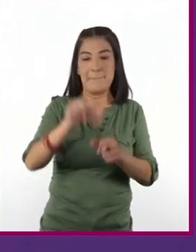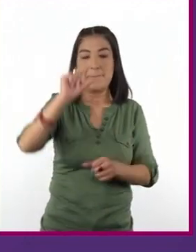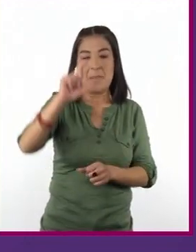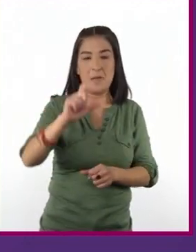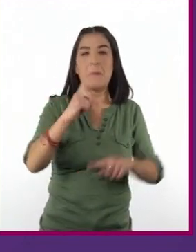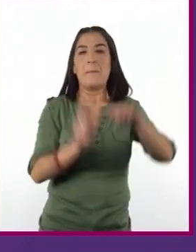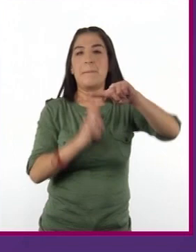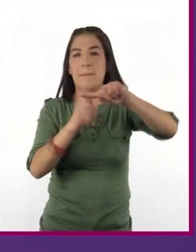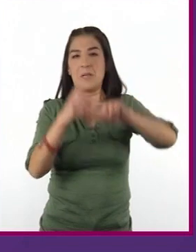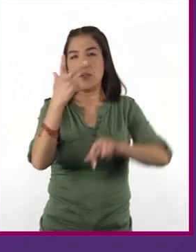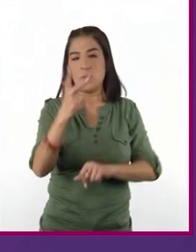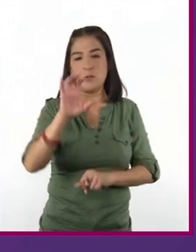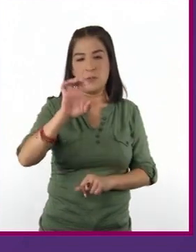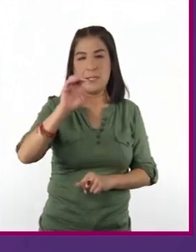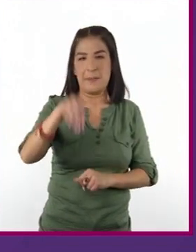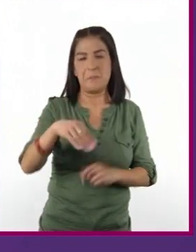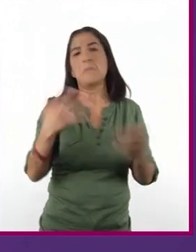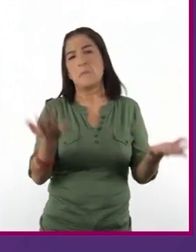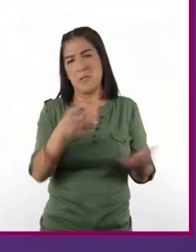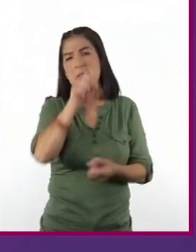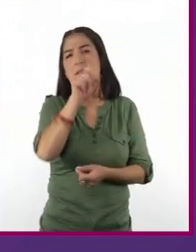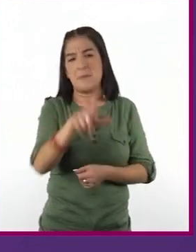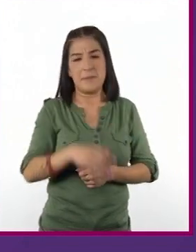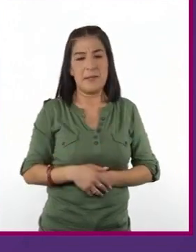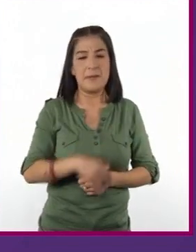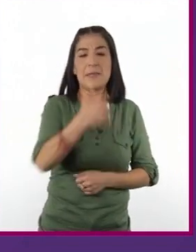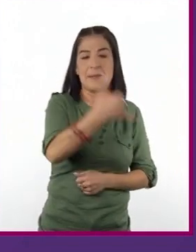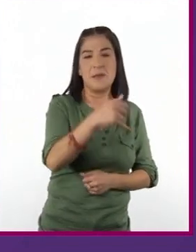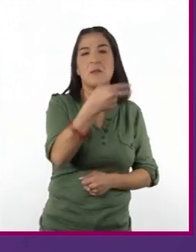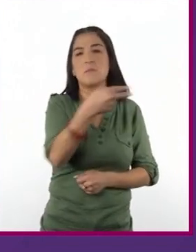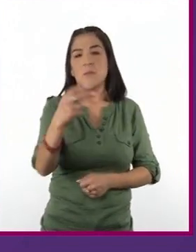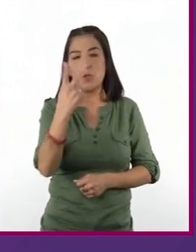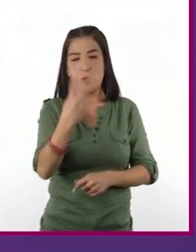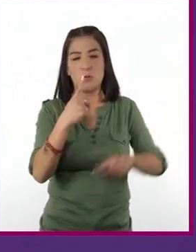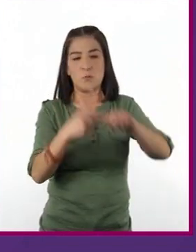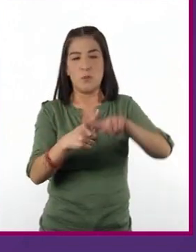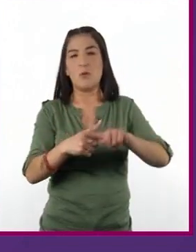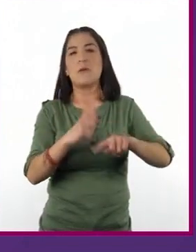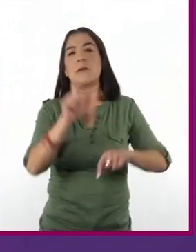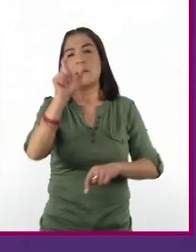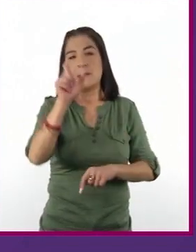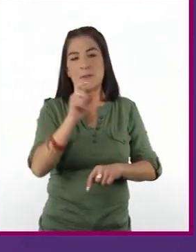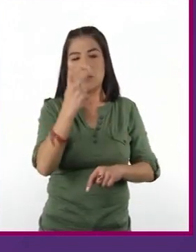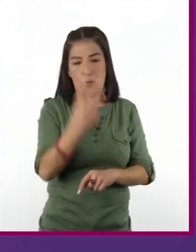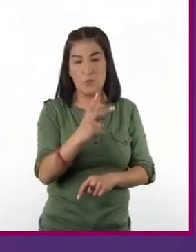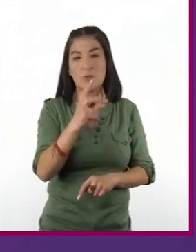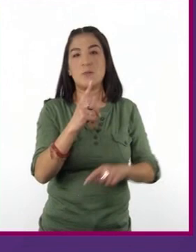centímetros. O bien, Y es igual a 2 por X más 8.